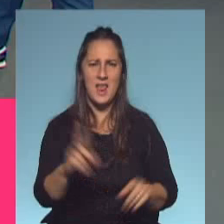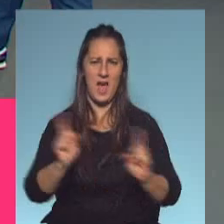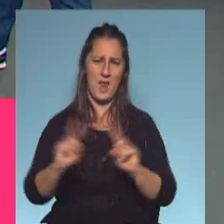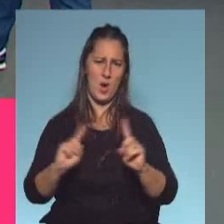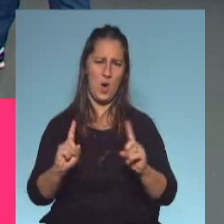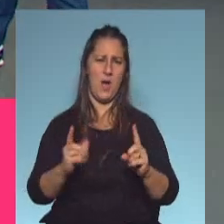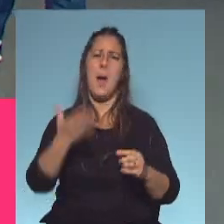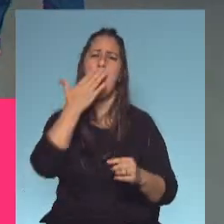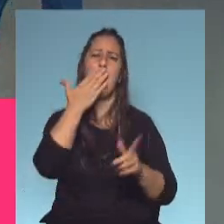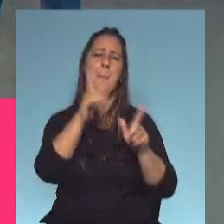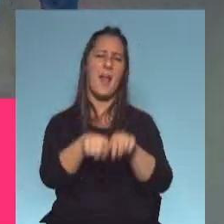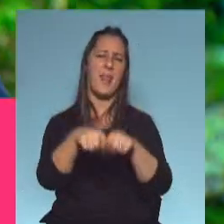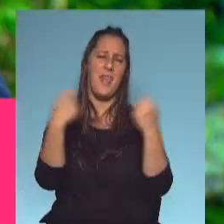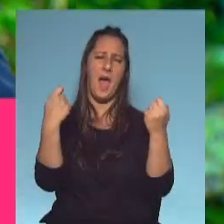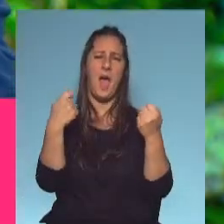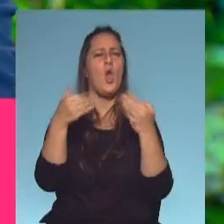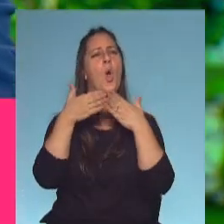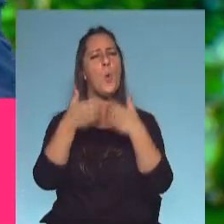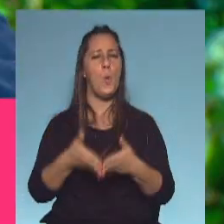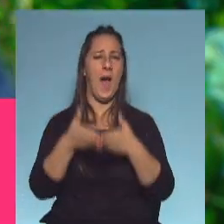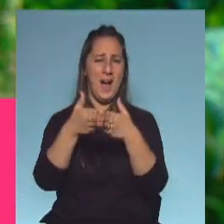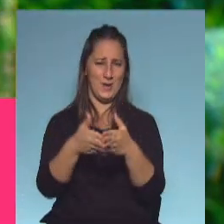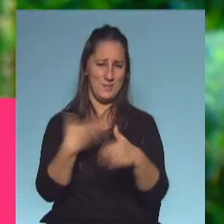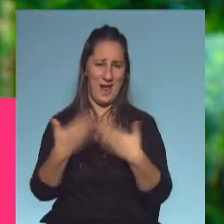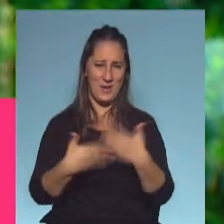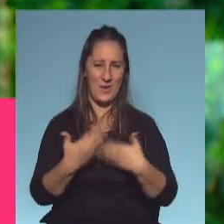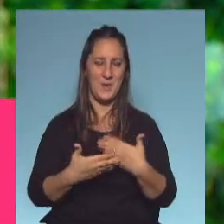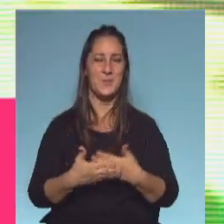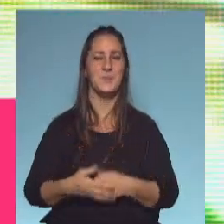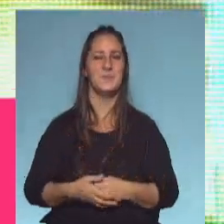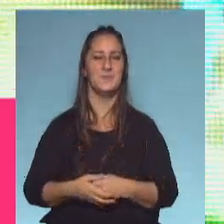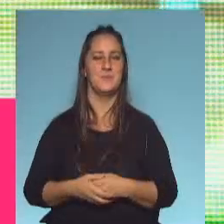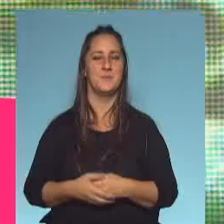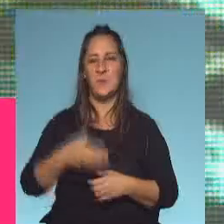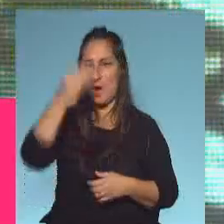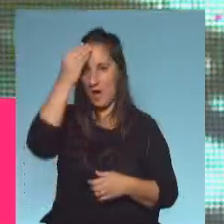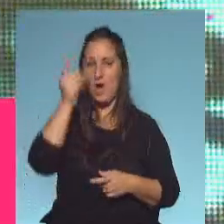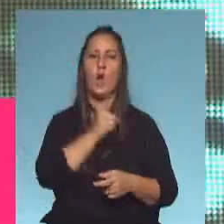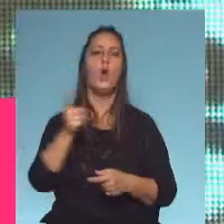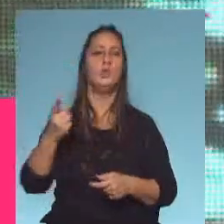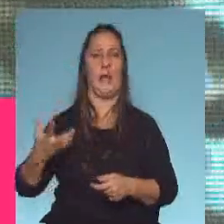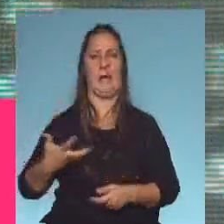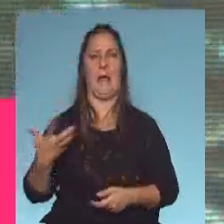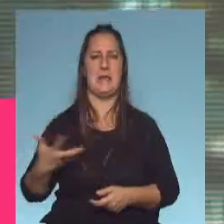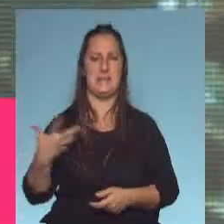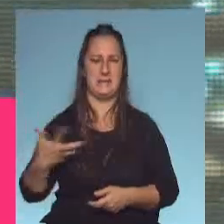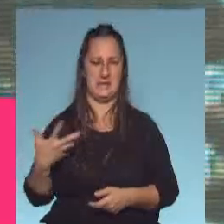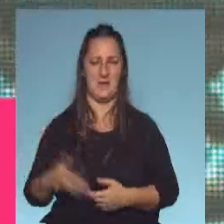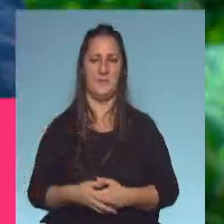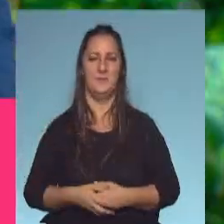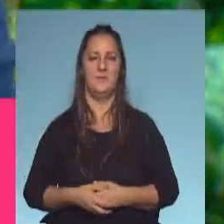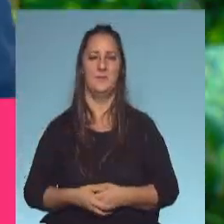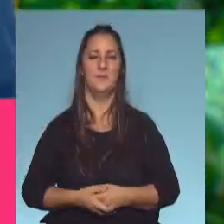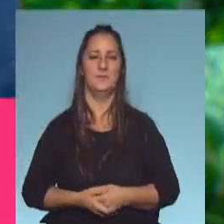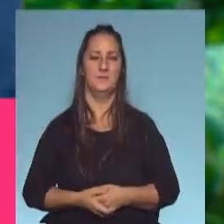¿Cómo lo vas a tirar? El papel de diario. Era un lindo barquito para jugar, pobrecito. Igual yo lo uso como desengrasante al papel. Después te lo